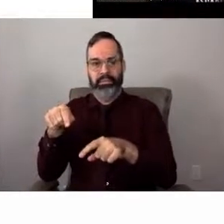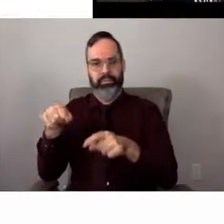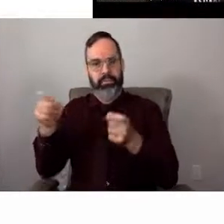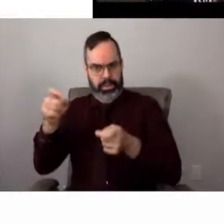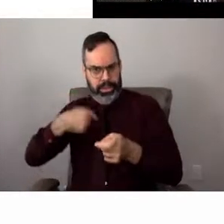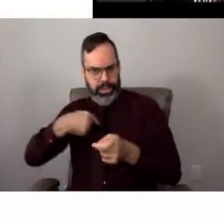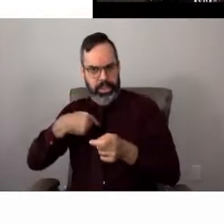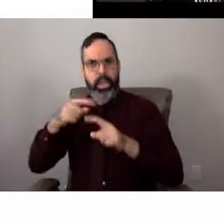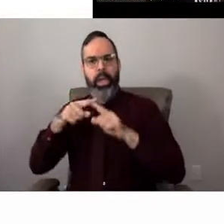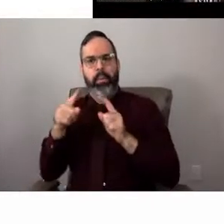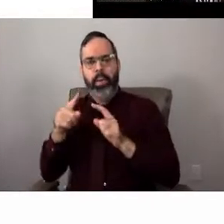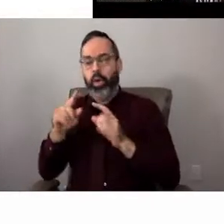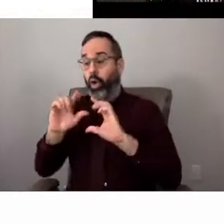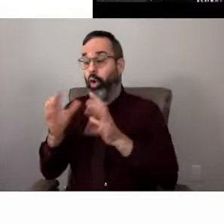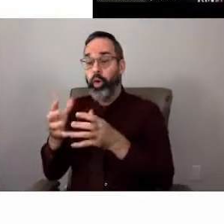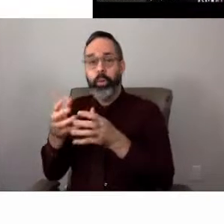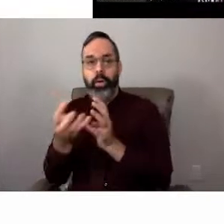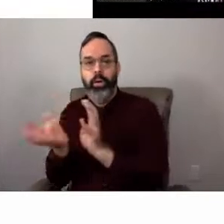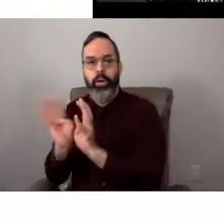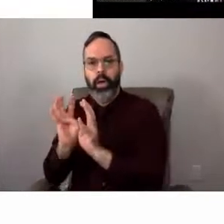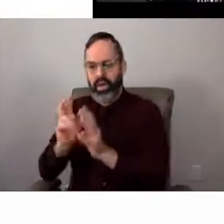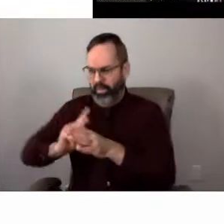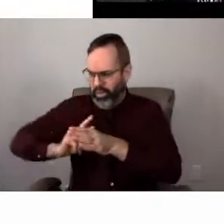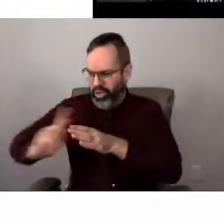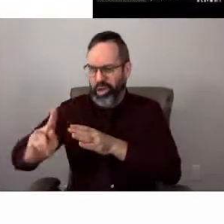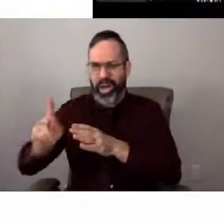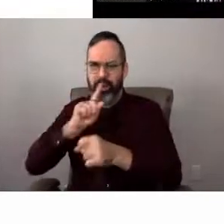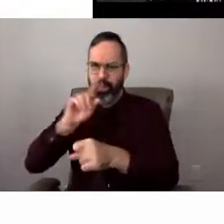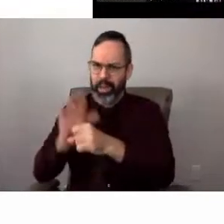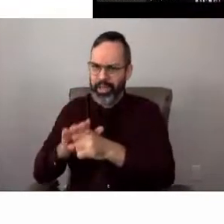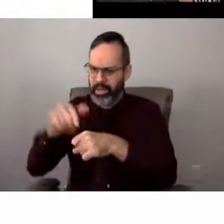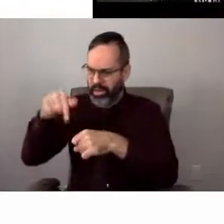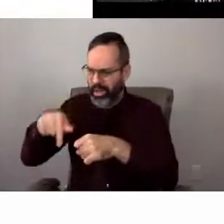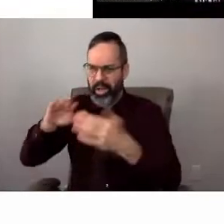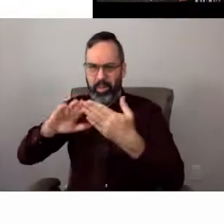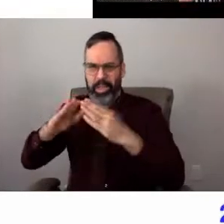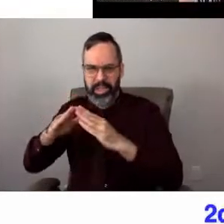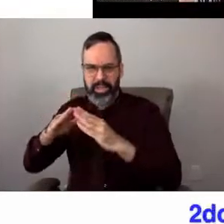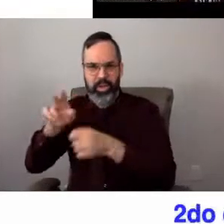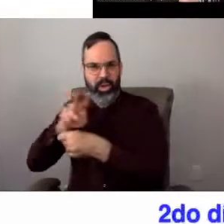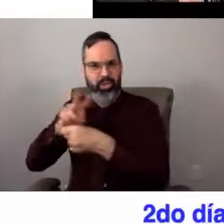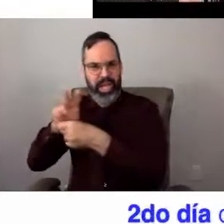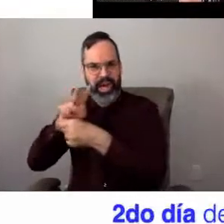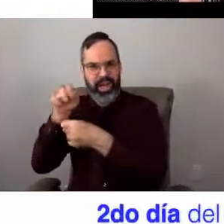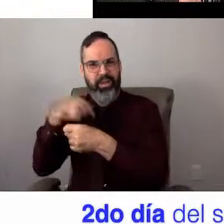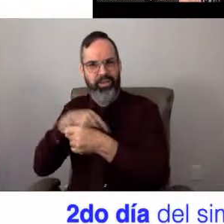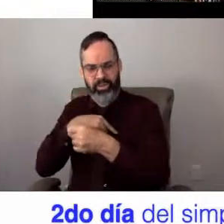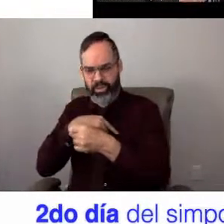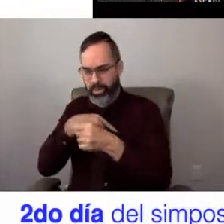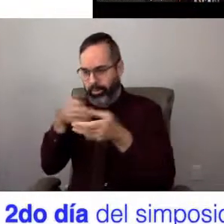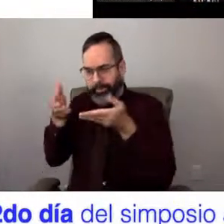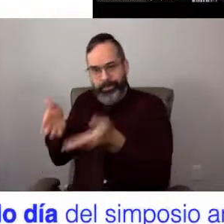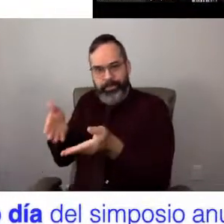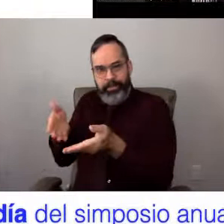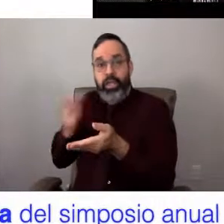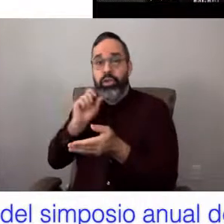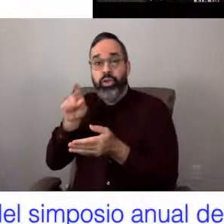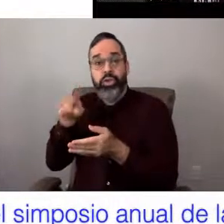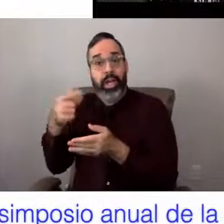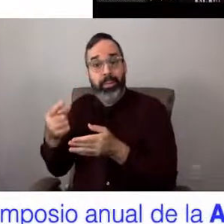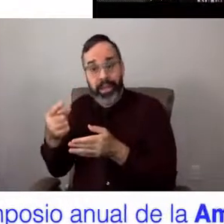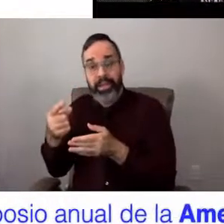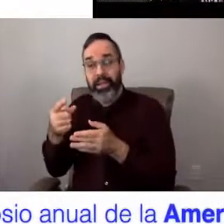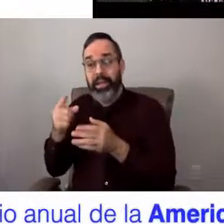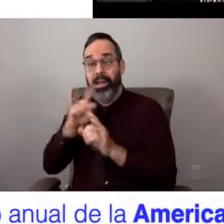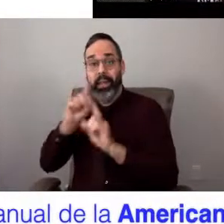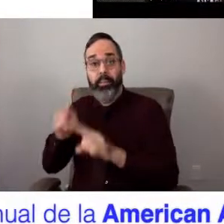un grupo de profesionales bien comprometidos a nivel municipal, que estábamos ahí, ¿verdad? No nada más llevando una respuesta epidemiológica,